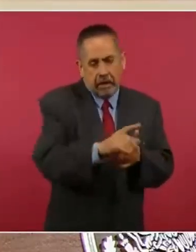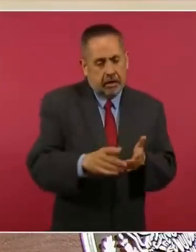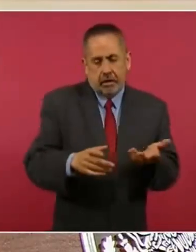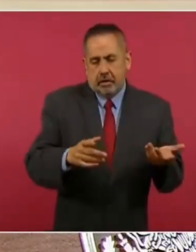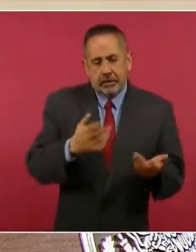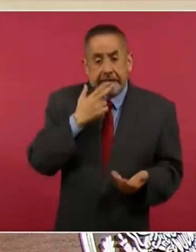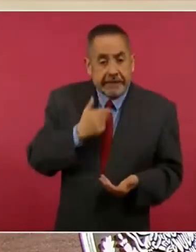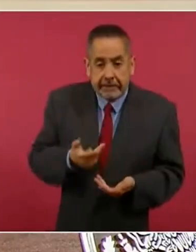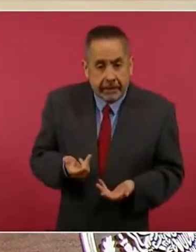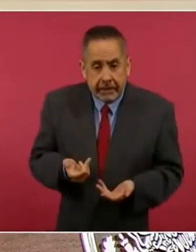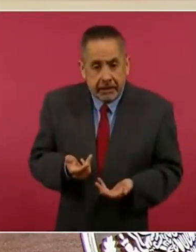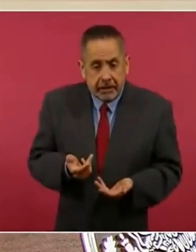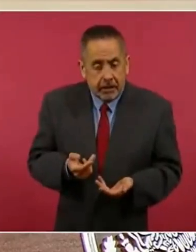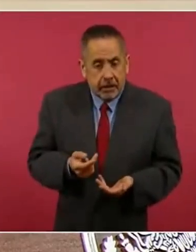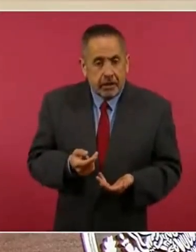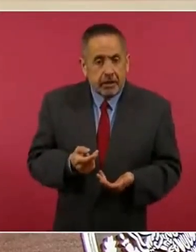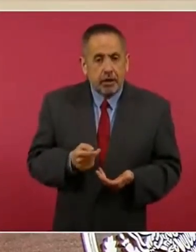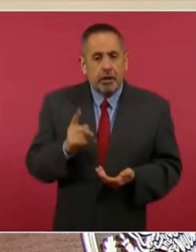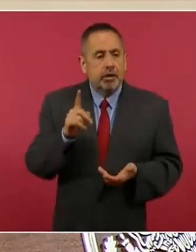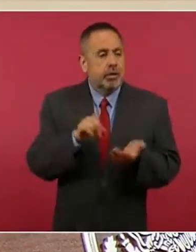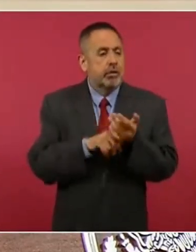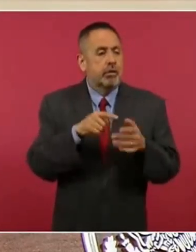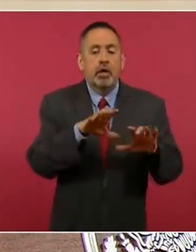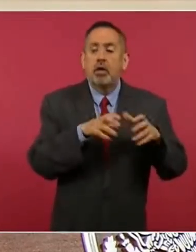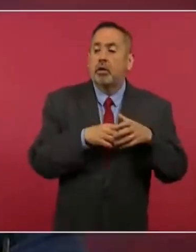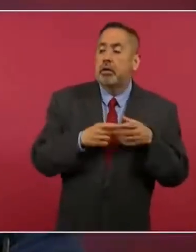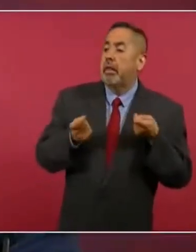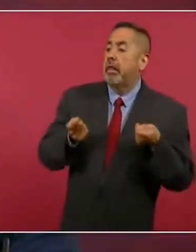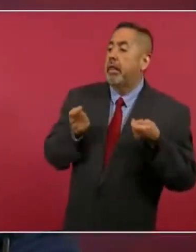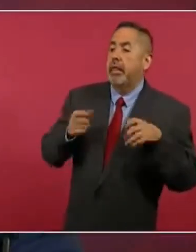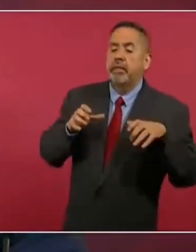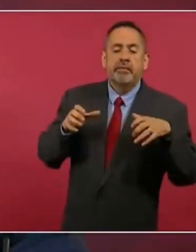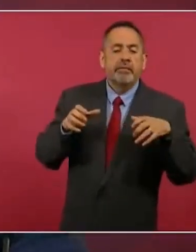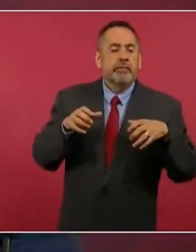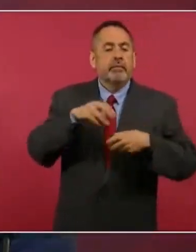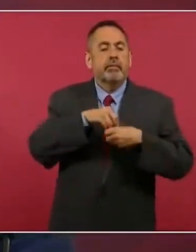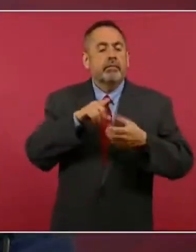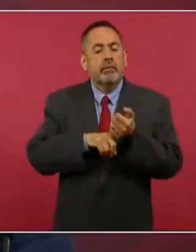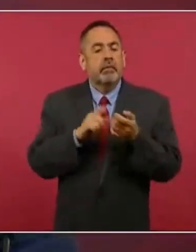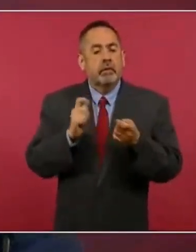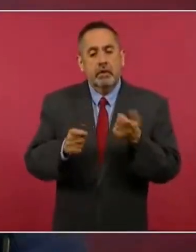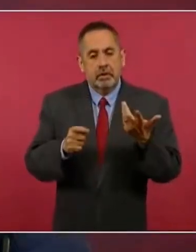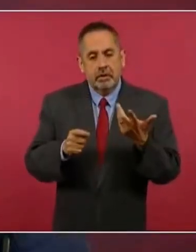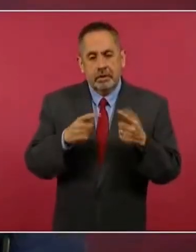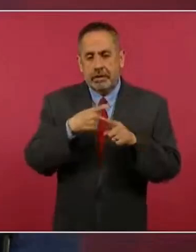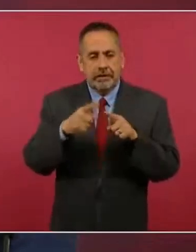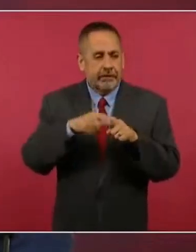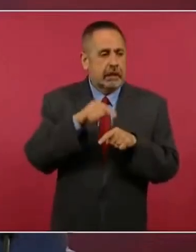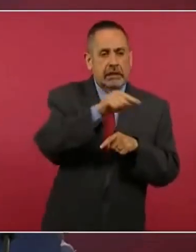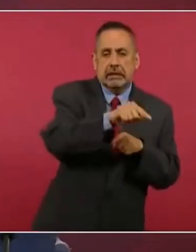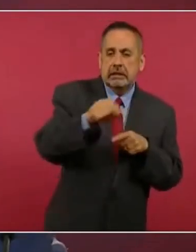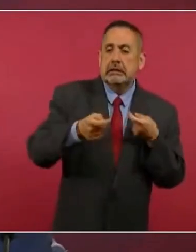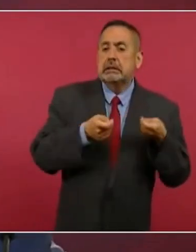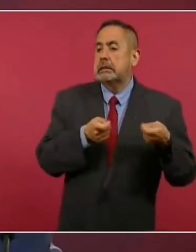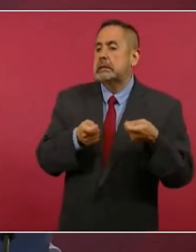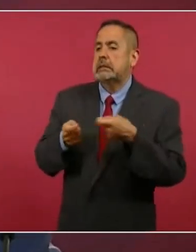y es tener control, ¿sí?, de áreas